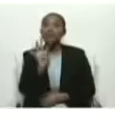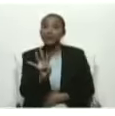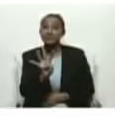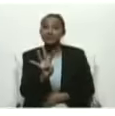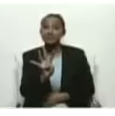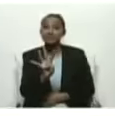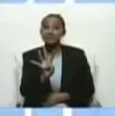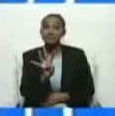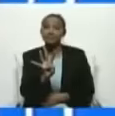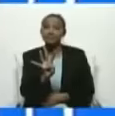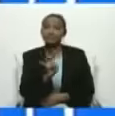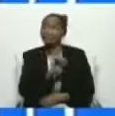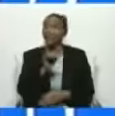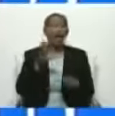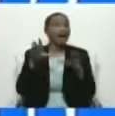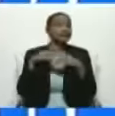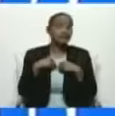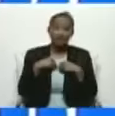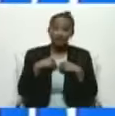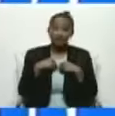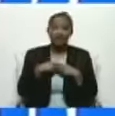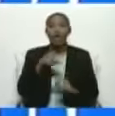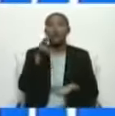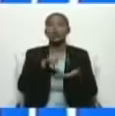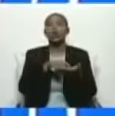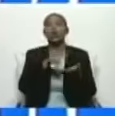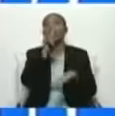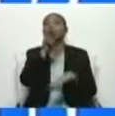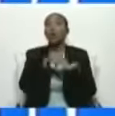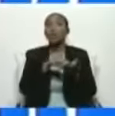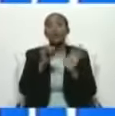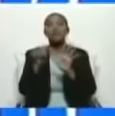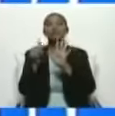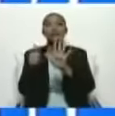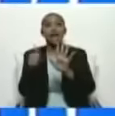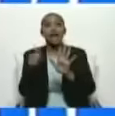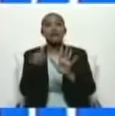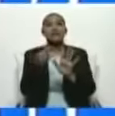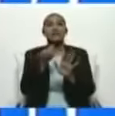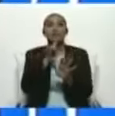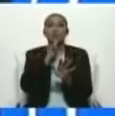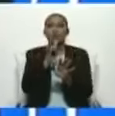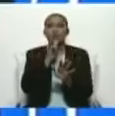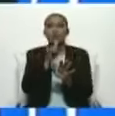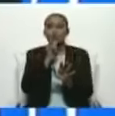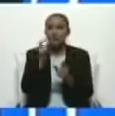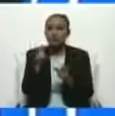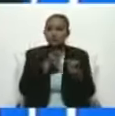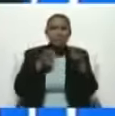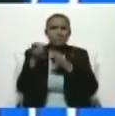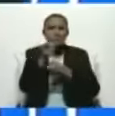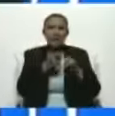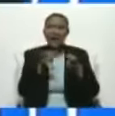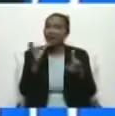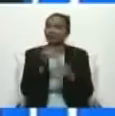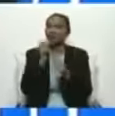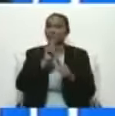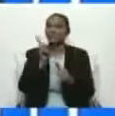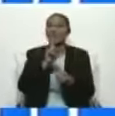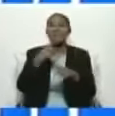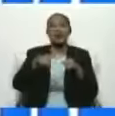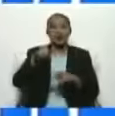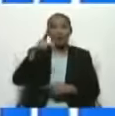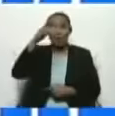2004, no reconocieron. 2006, no lo conseguí porque se ve que Rosales puso una plática para votar, para